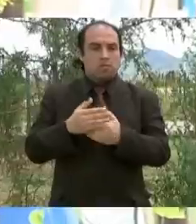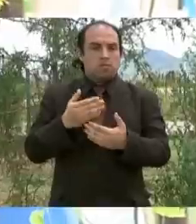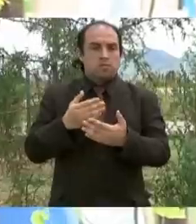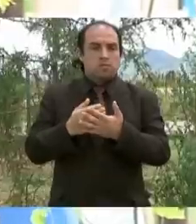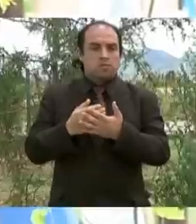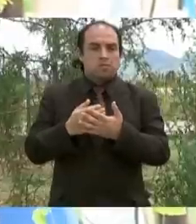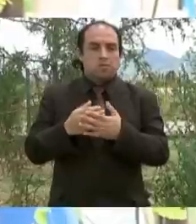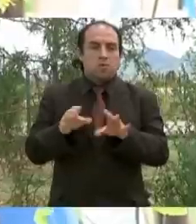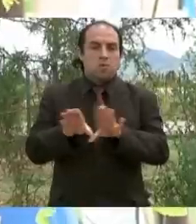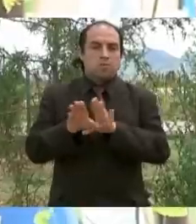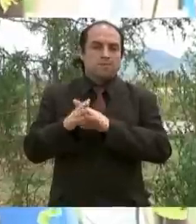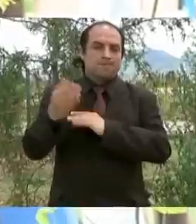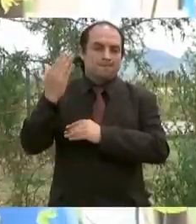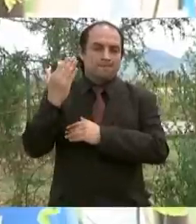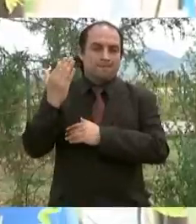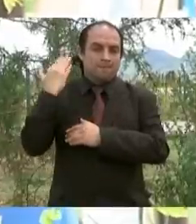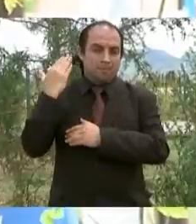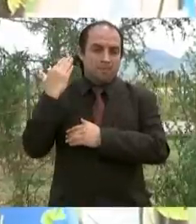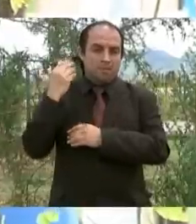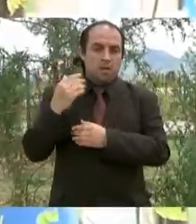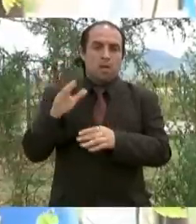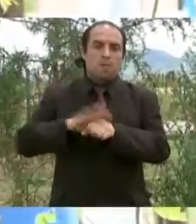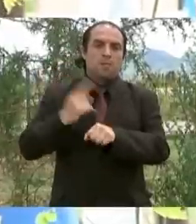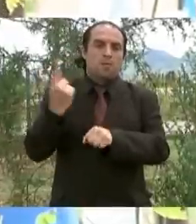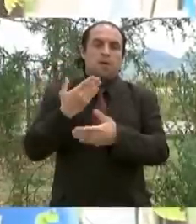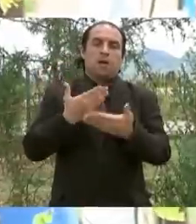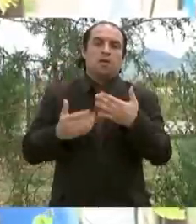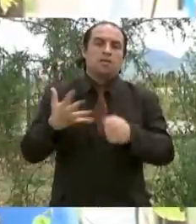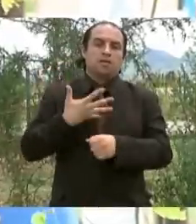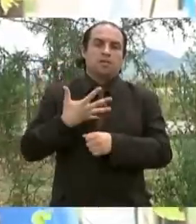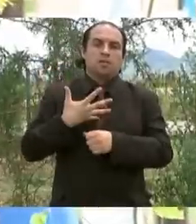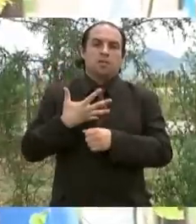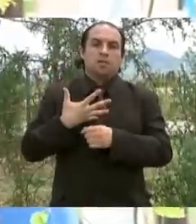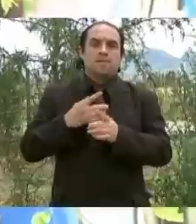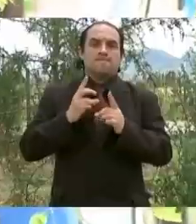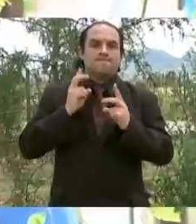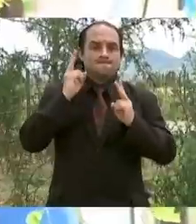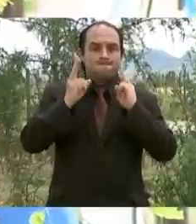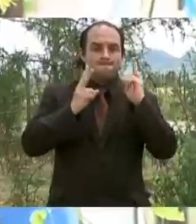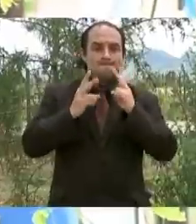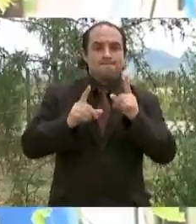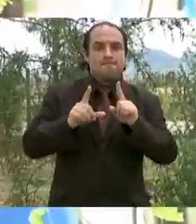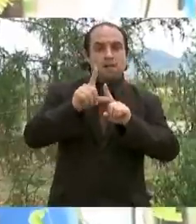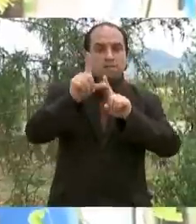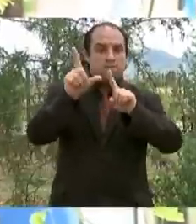Ahora tengo que recorrer todo el país y